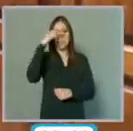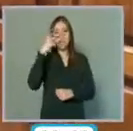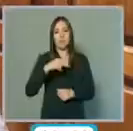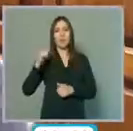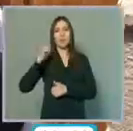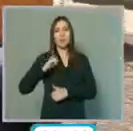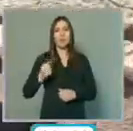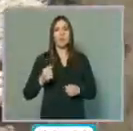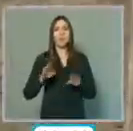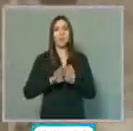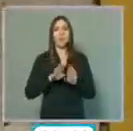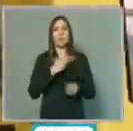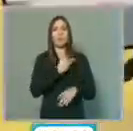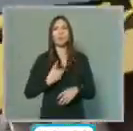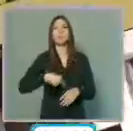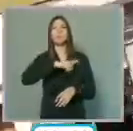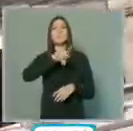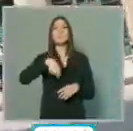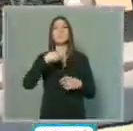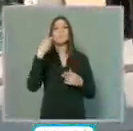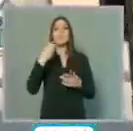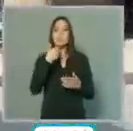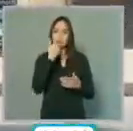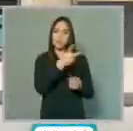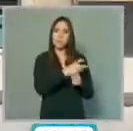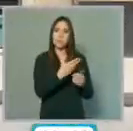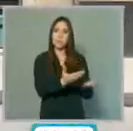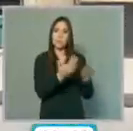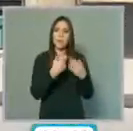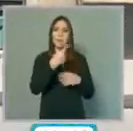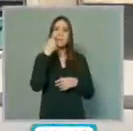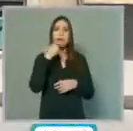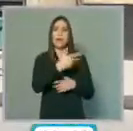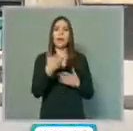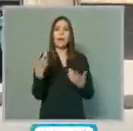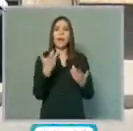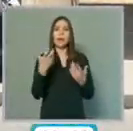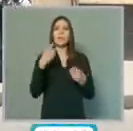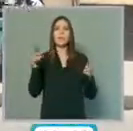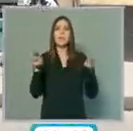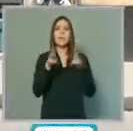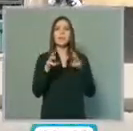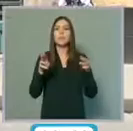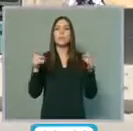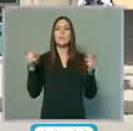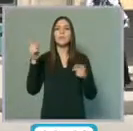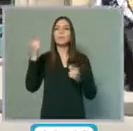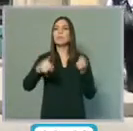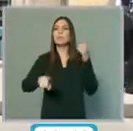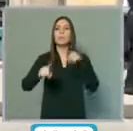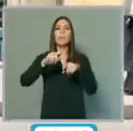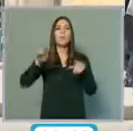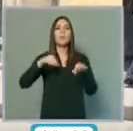había en la República. Y bueno, pues en esa época, en el siglo XIX, ¿qué cree?